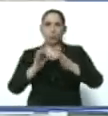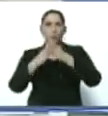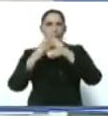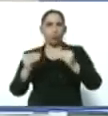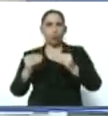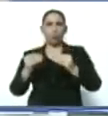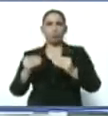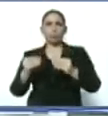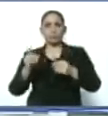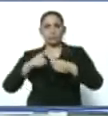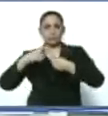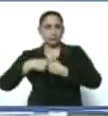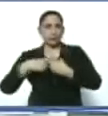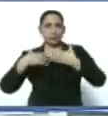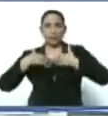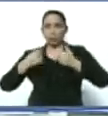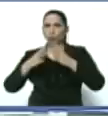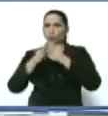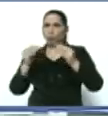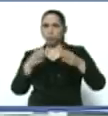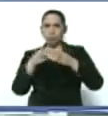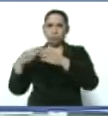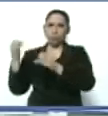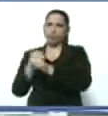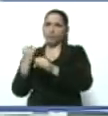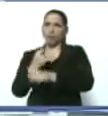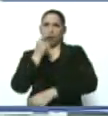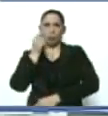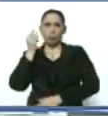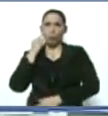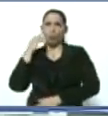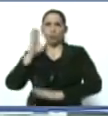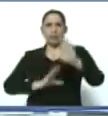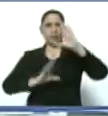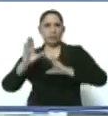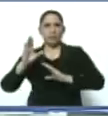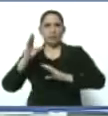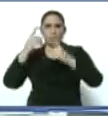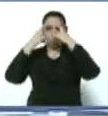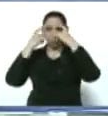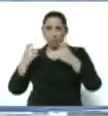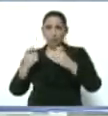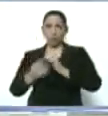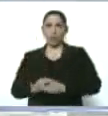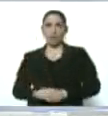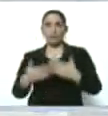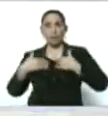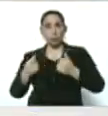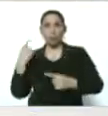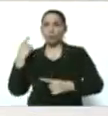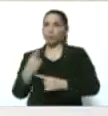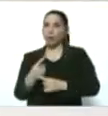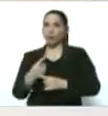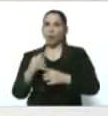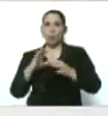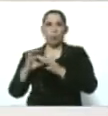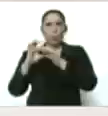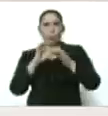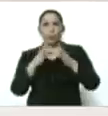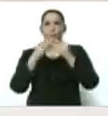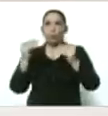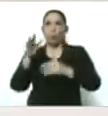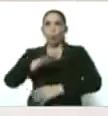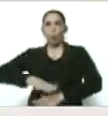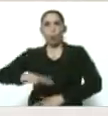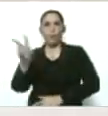de la salud, de todo el sector salud, los trabajadores, las trabajadoras, los científicos, los profesionales. Sigo insistiendo en la unión de toda